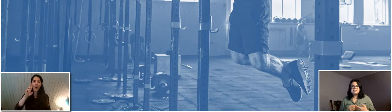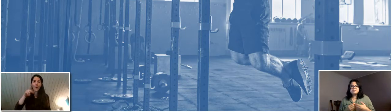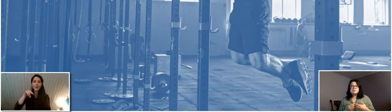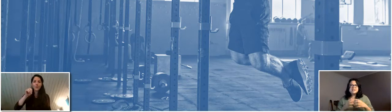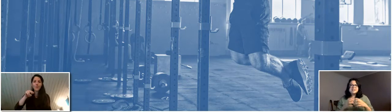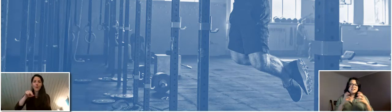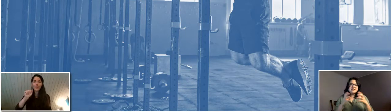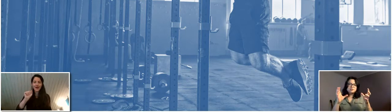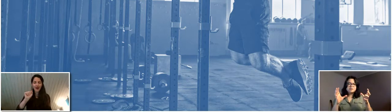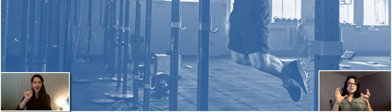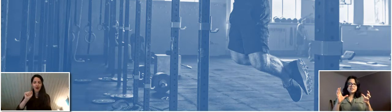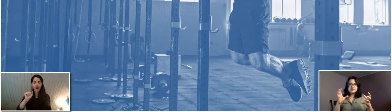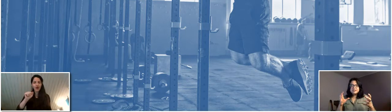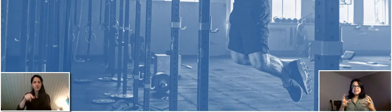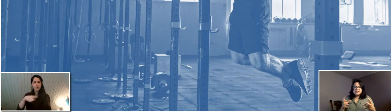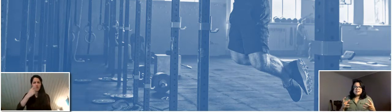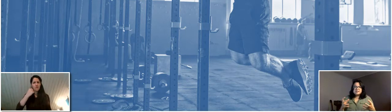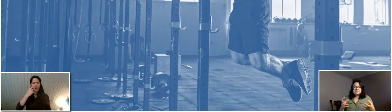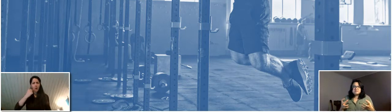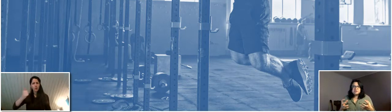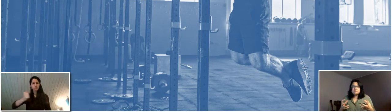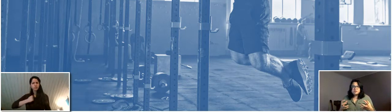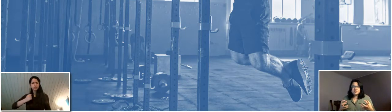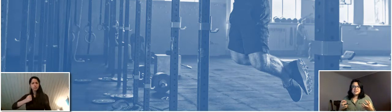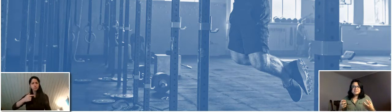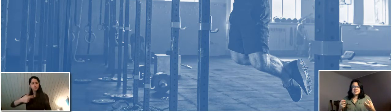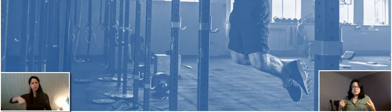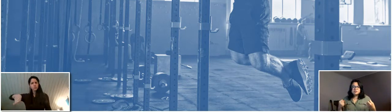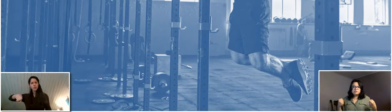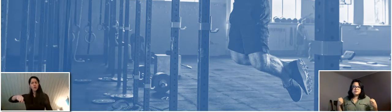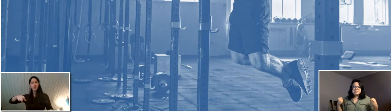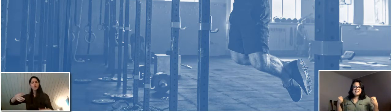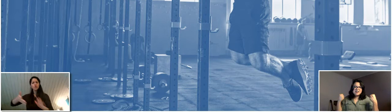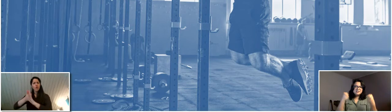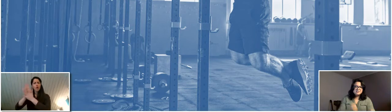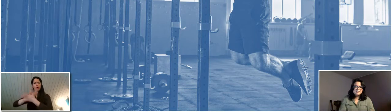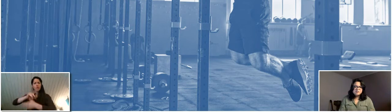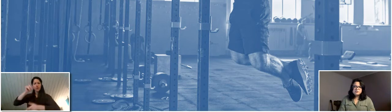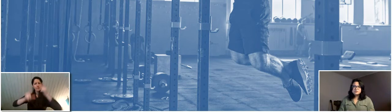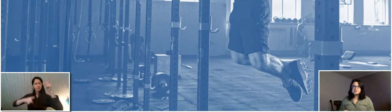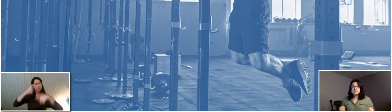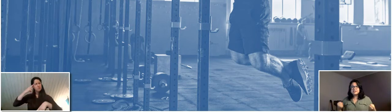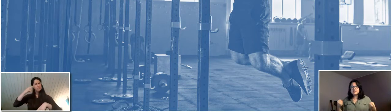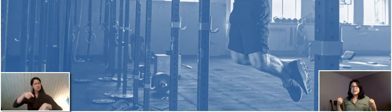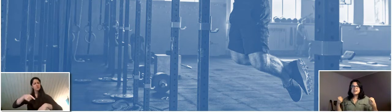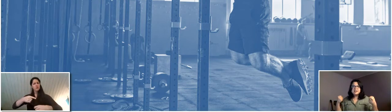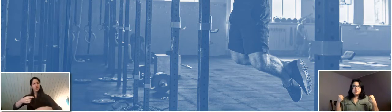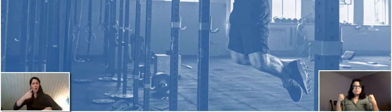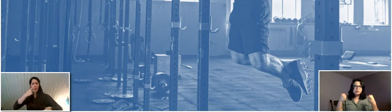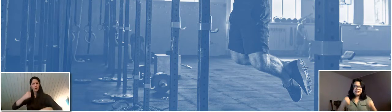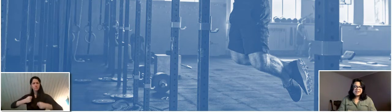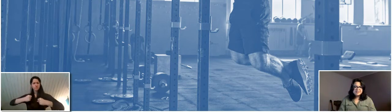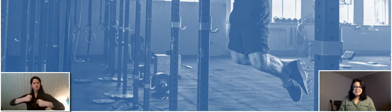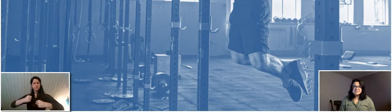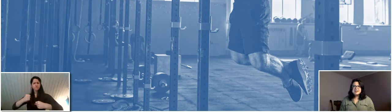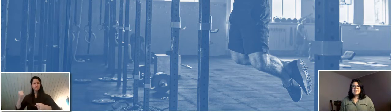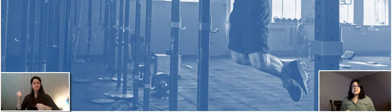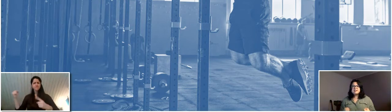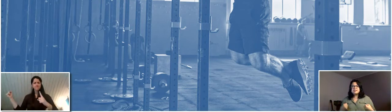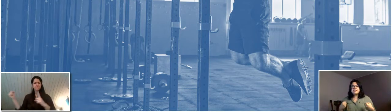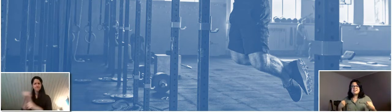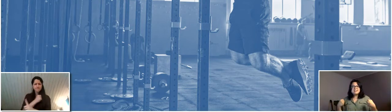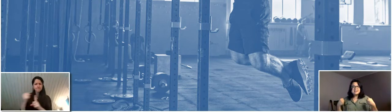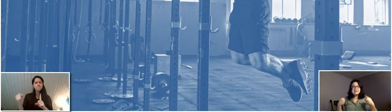mente se imagina esto, ¿verdad? Que es la hormona que hace que los hombres sean agresivos, que tengan